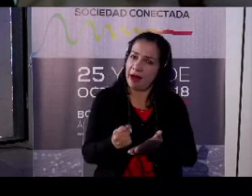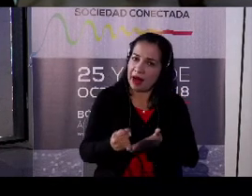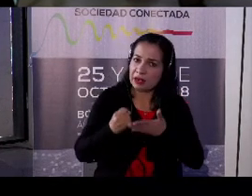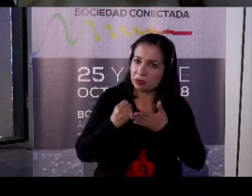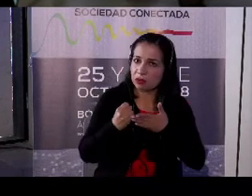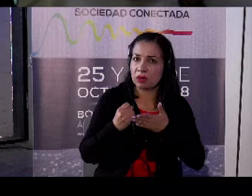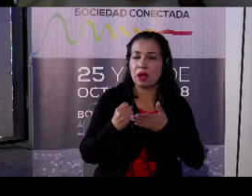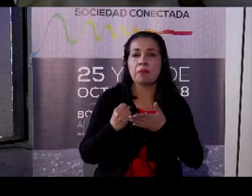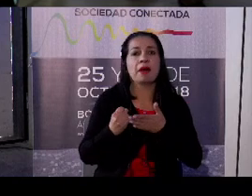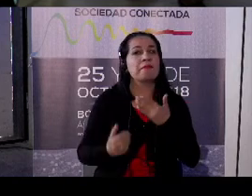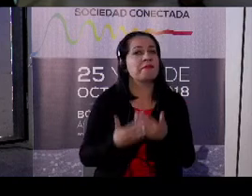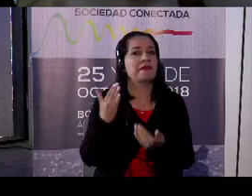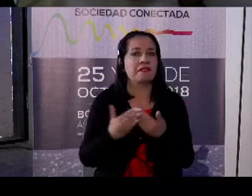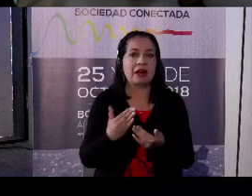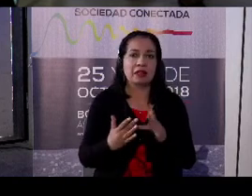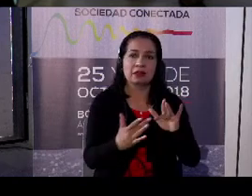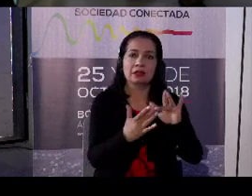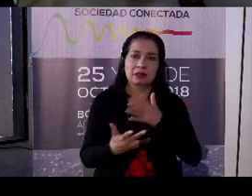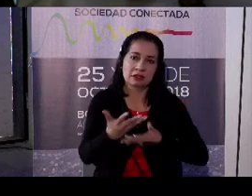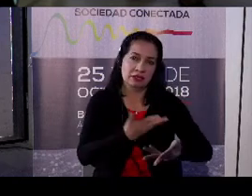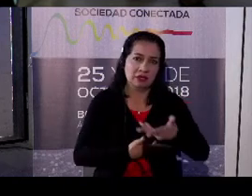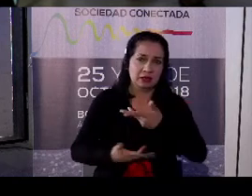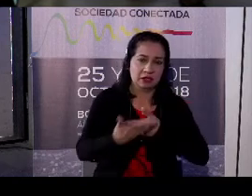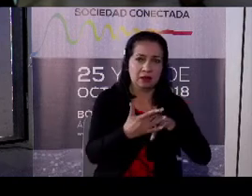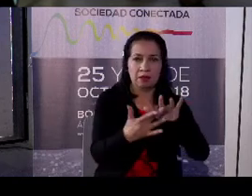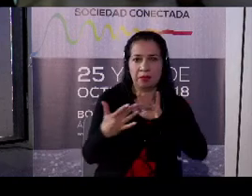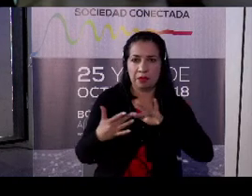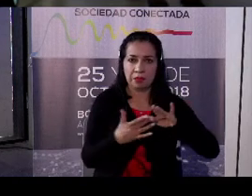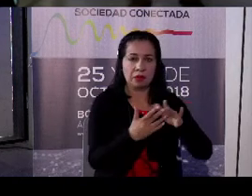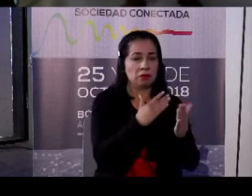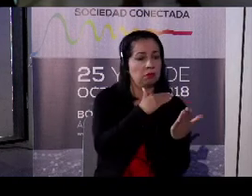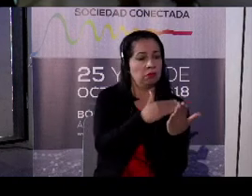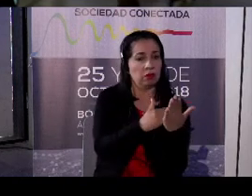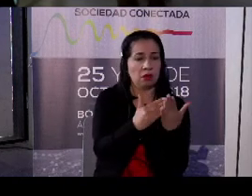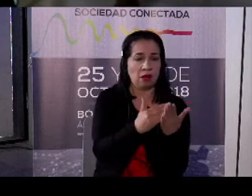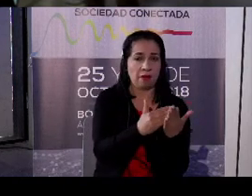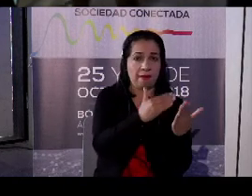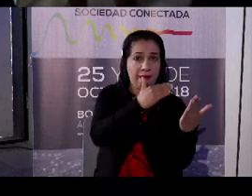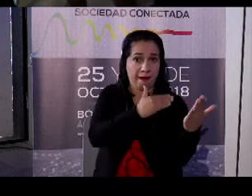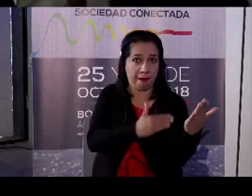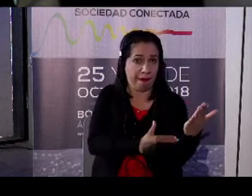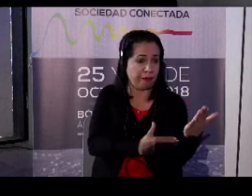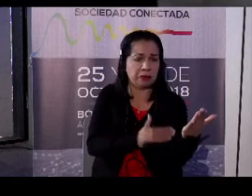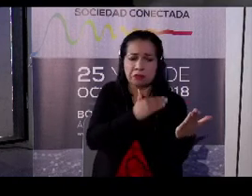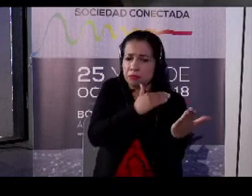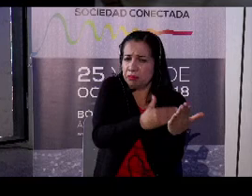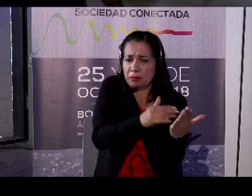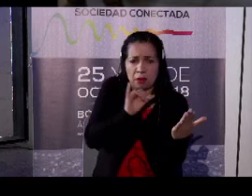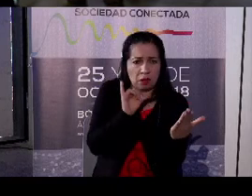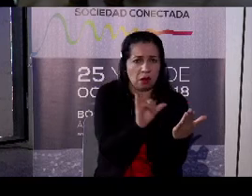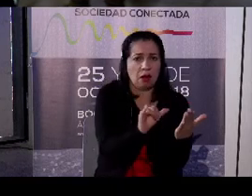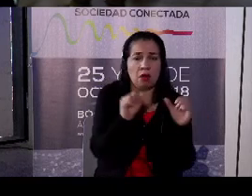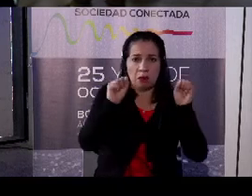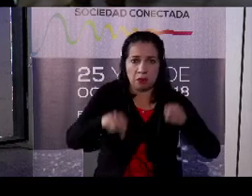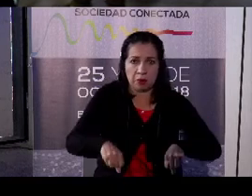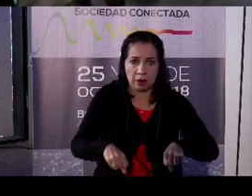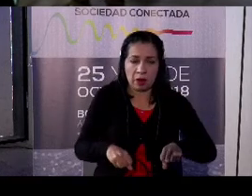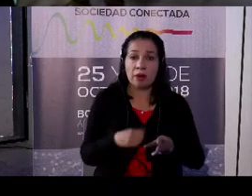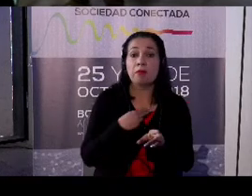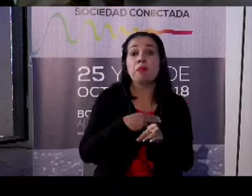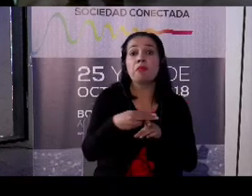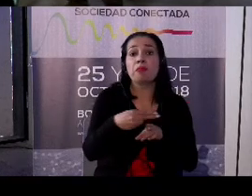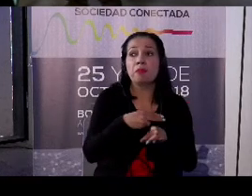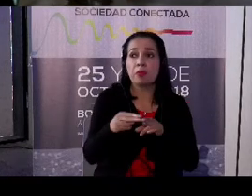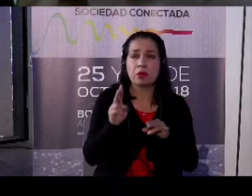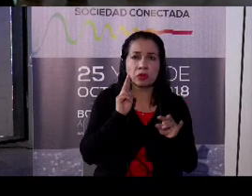para interactuar sin necesidad de aumentar el tamaño de nuestro dispositivo y pronto vamos a empezar